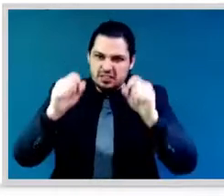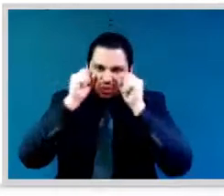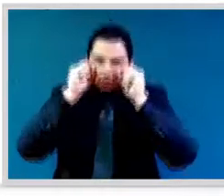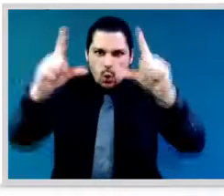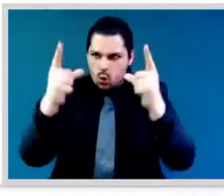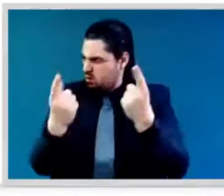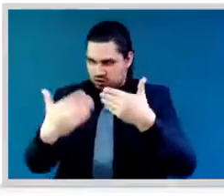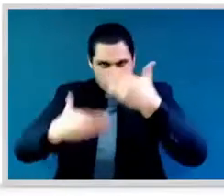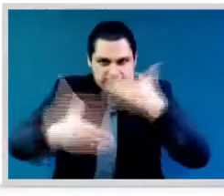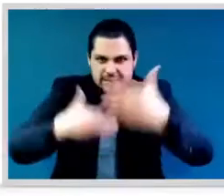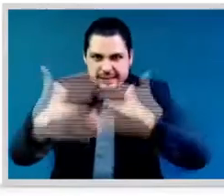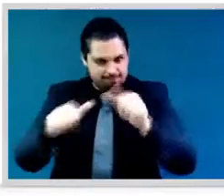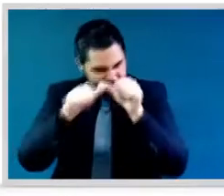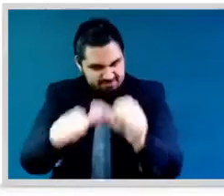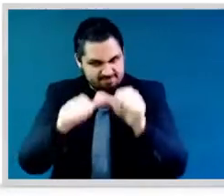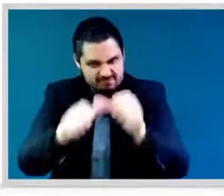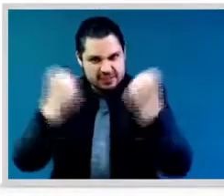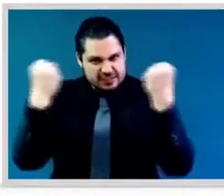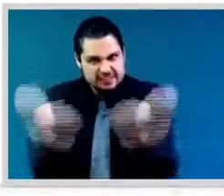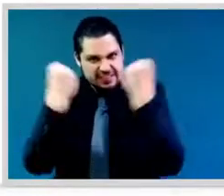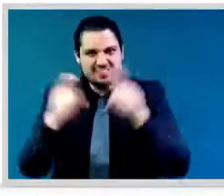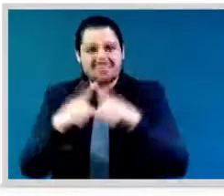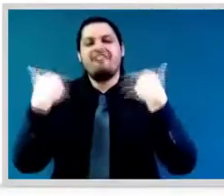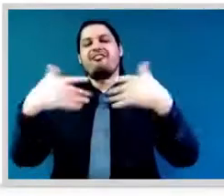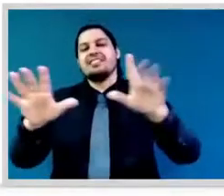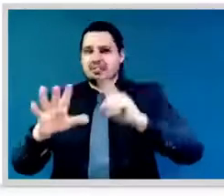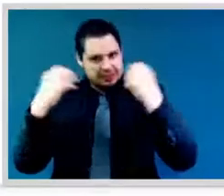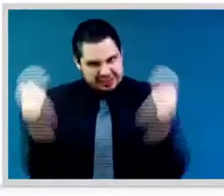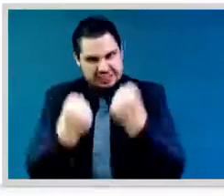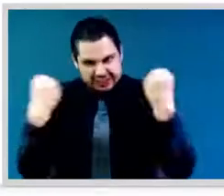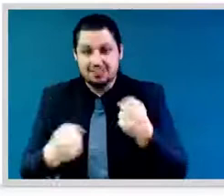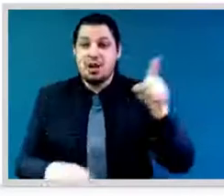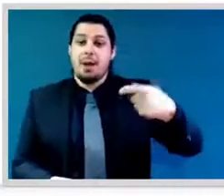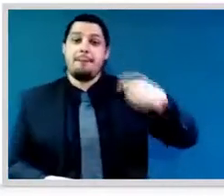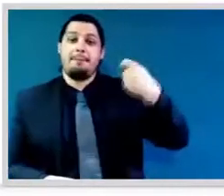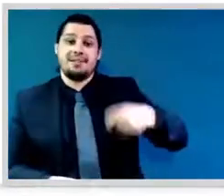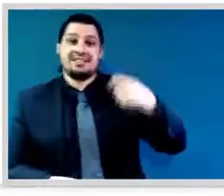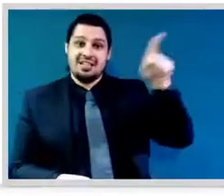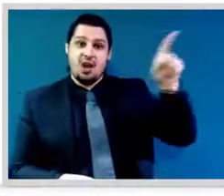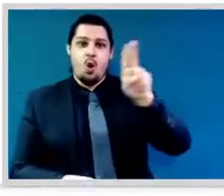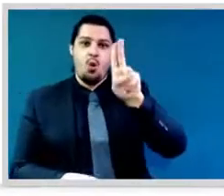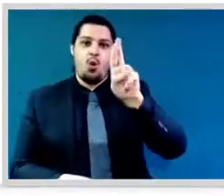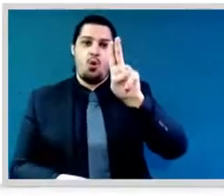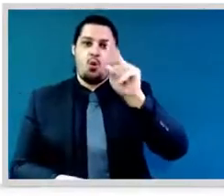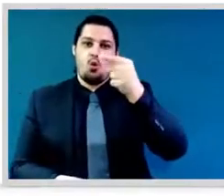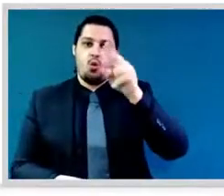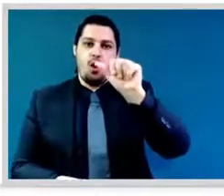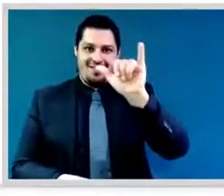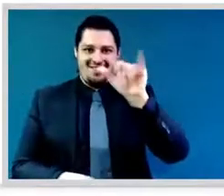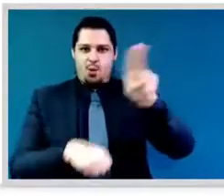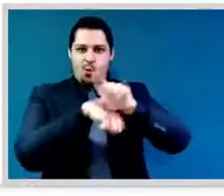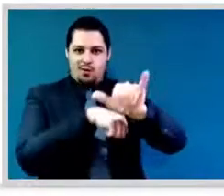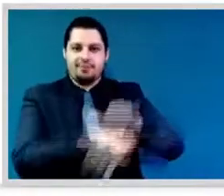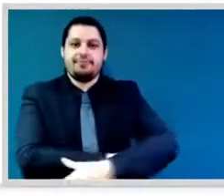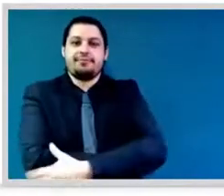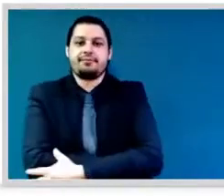about your experience of leadership and whether what Hajer is saying resonates for